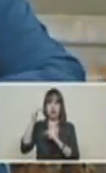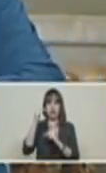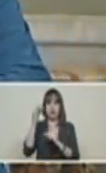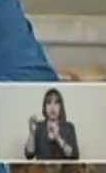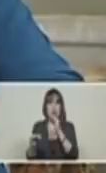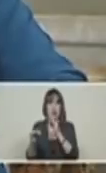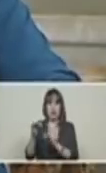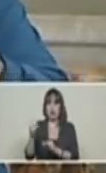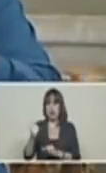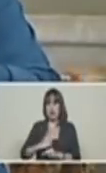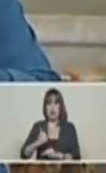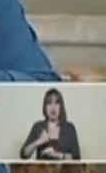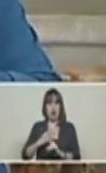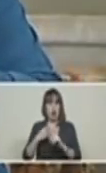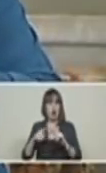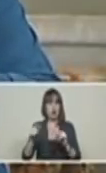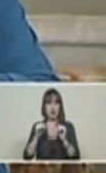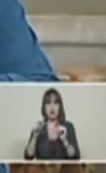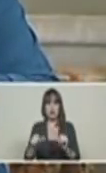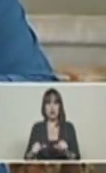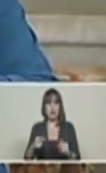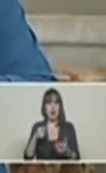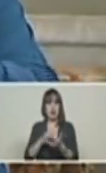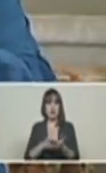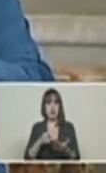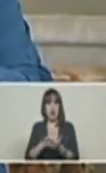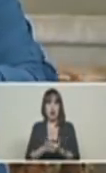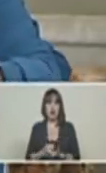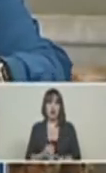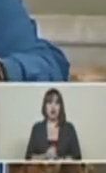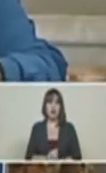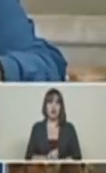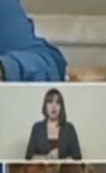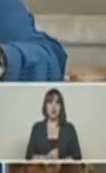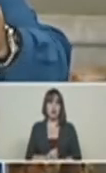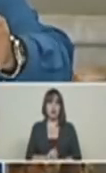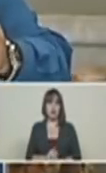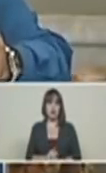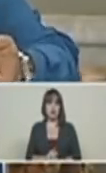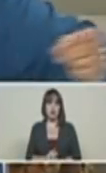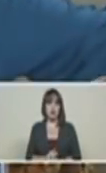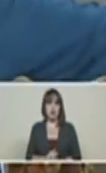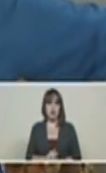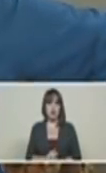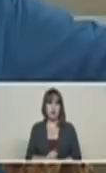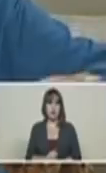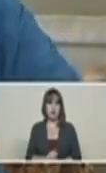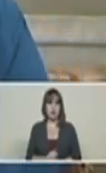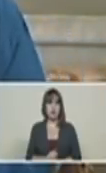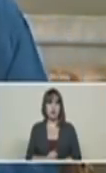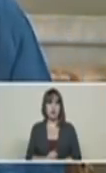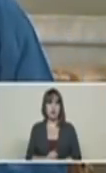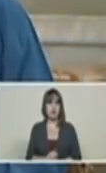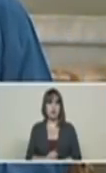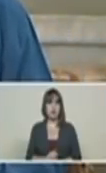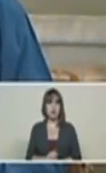todos los sistemas salariales que ustedes hayan tenido desde hace 30 días para atrás.